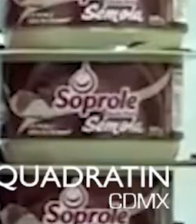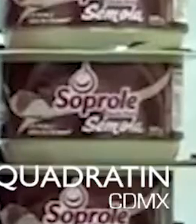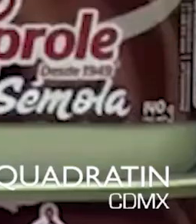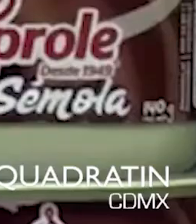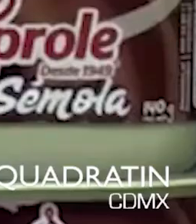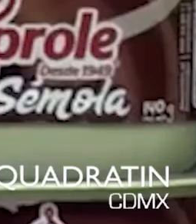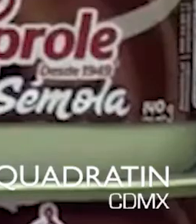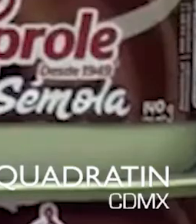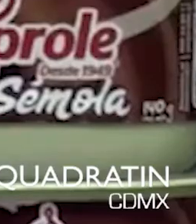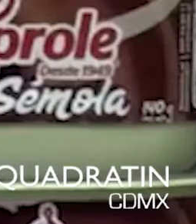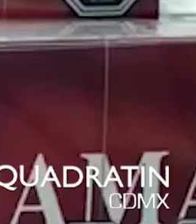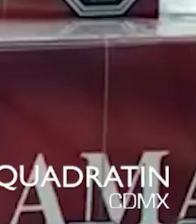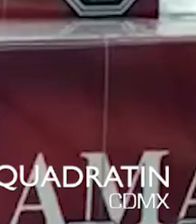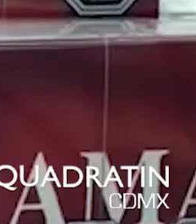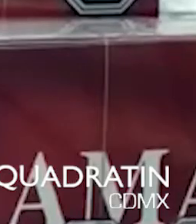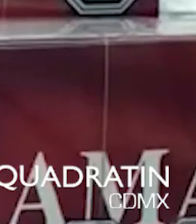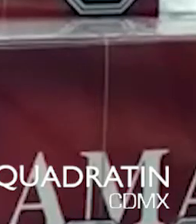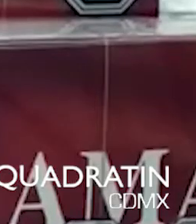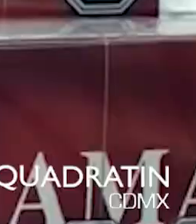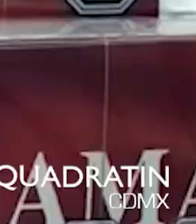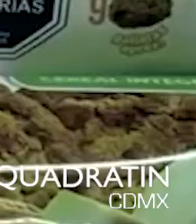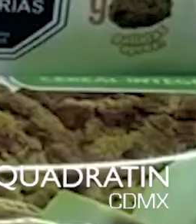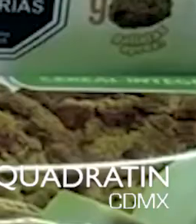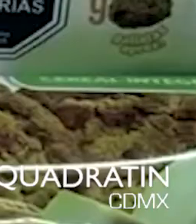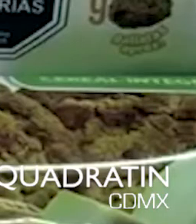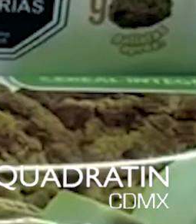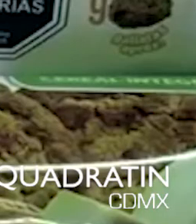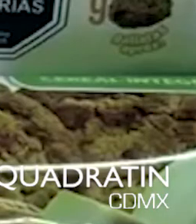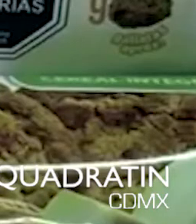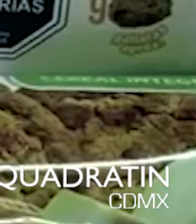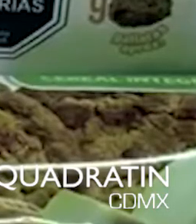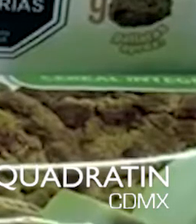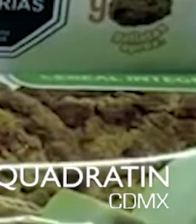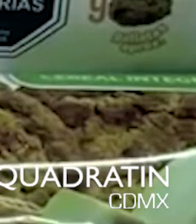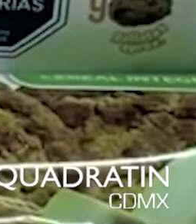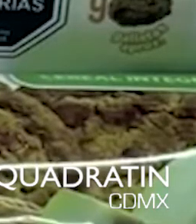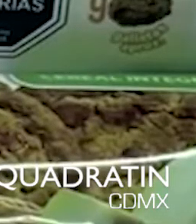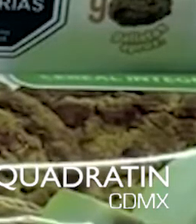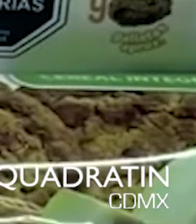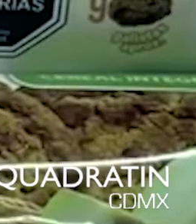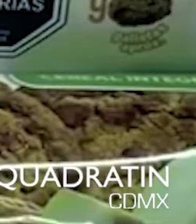según la iniciativa publicada en la Gaceta de la Cámara Alta. Agencia Cuadratín México.